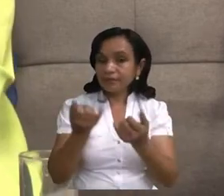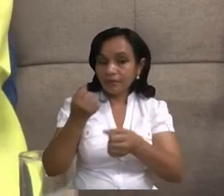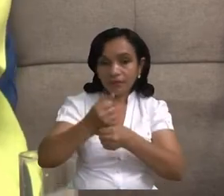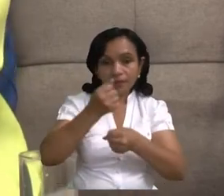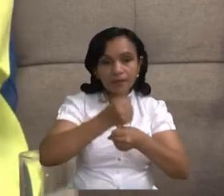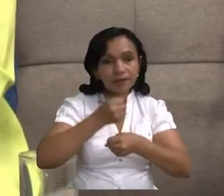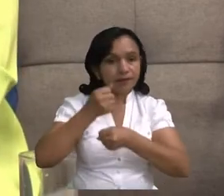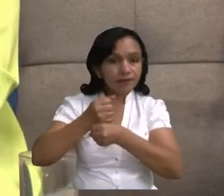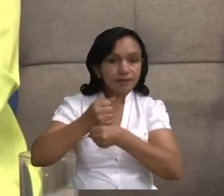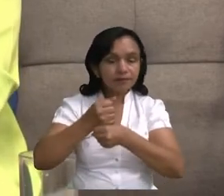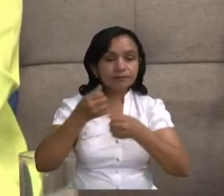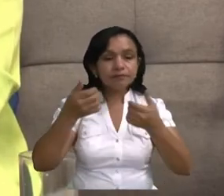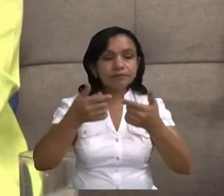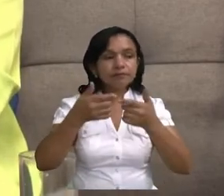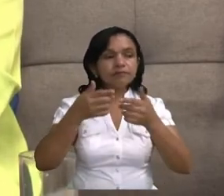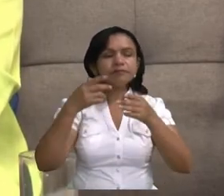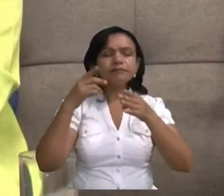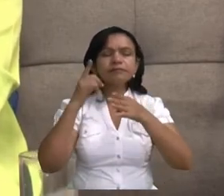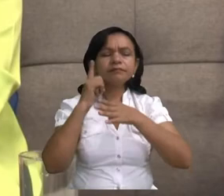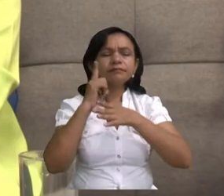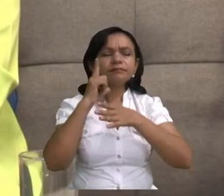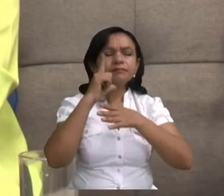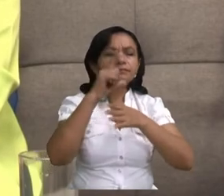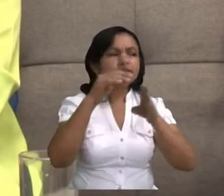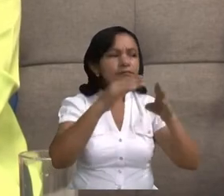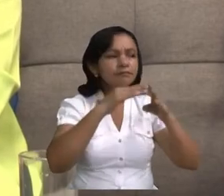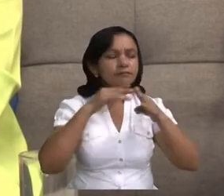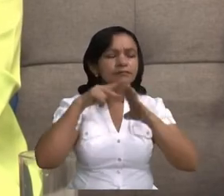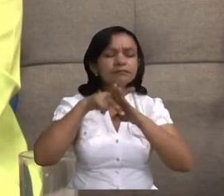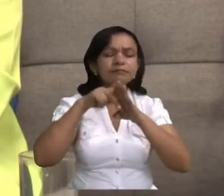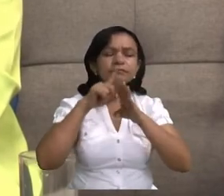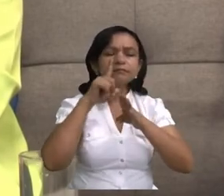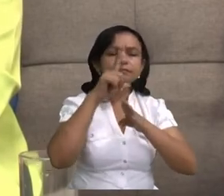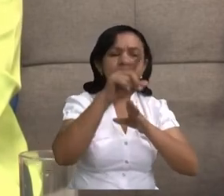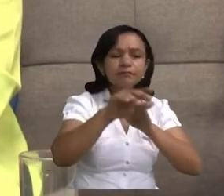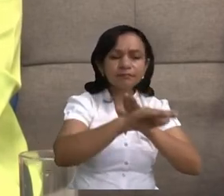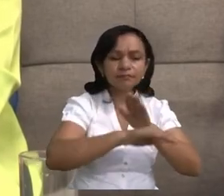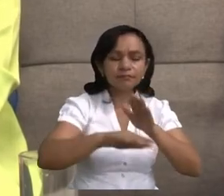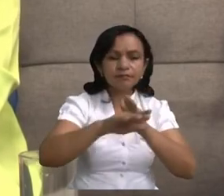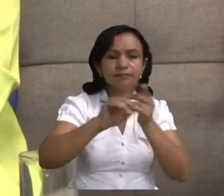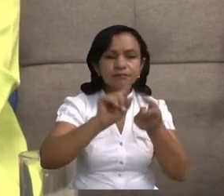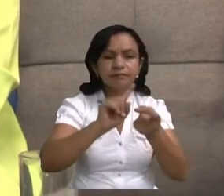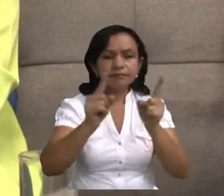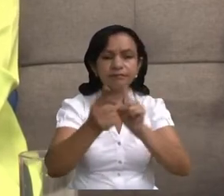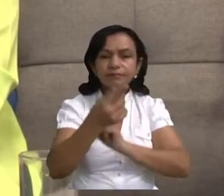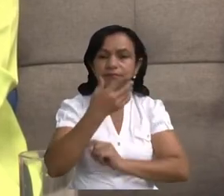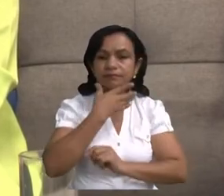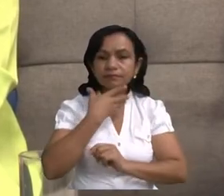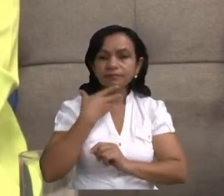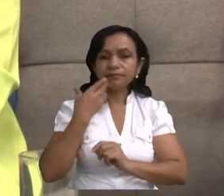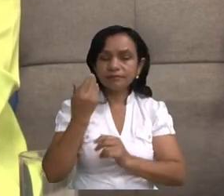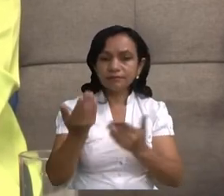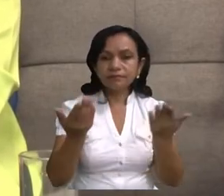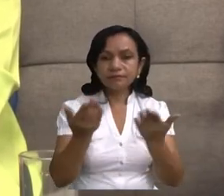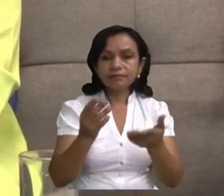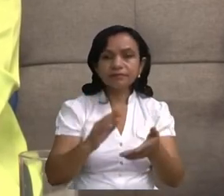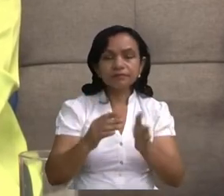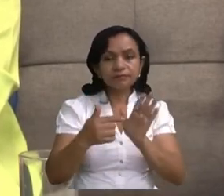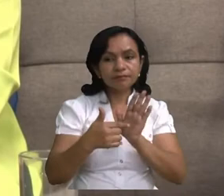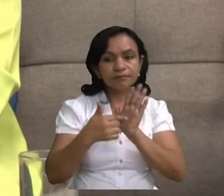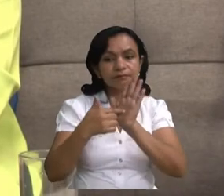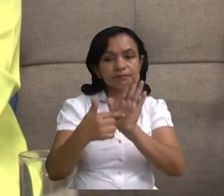con las comunidades rurales para la formación de los jóvenes rurales, eso es también un